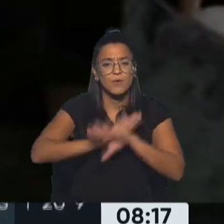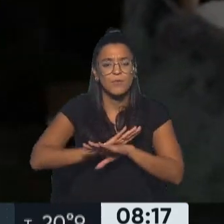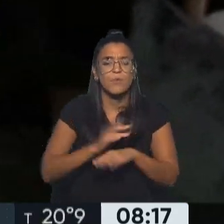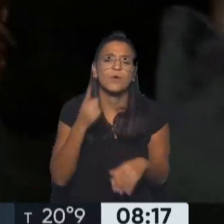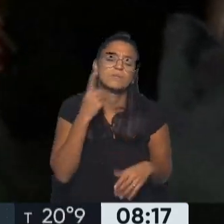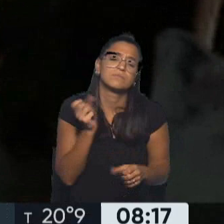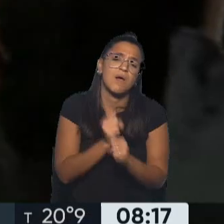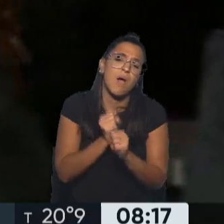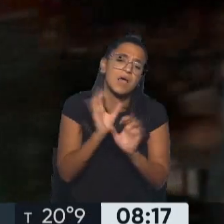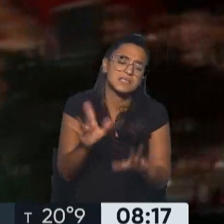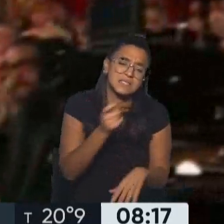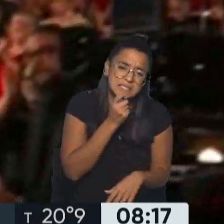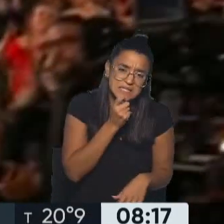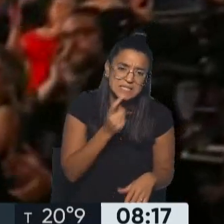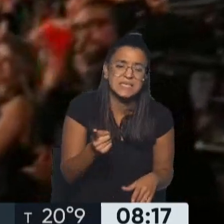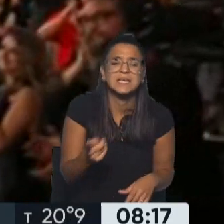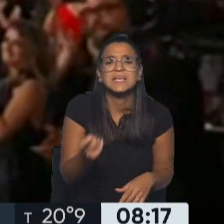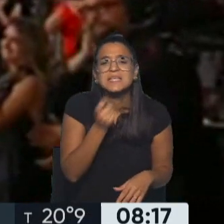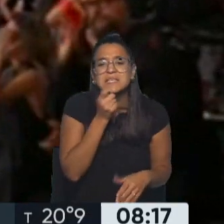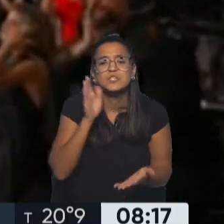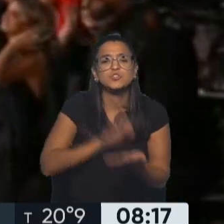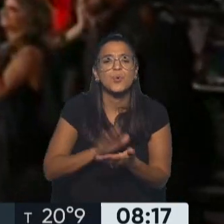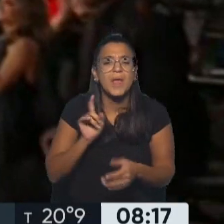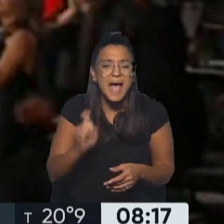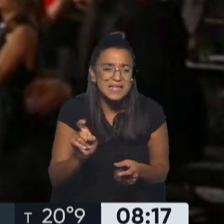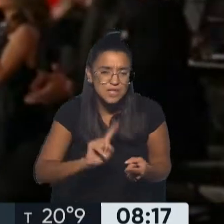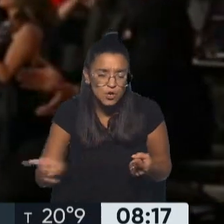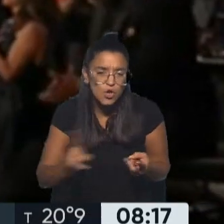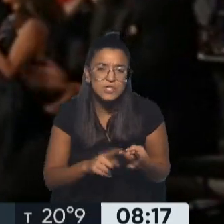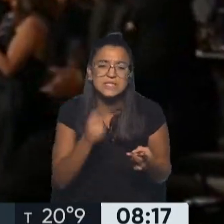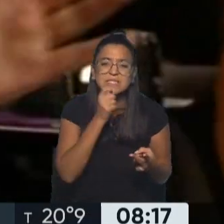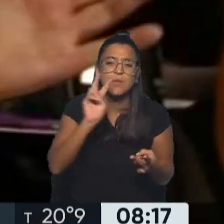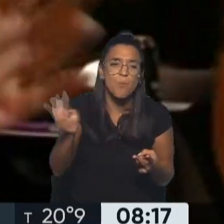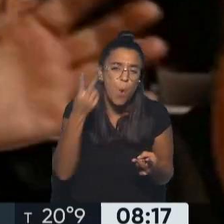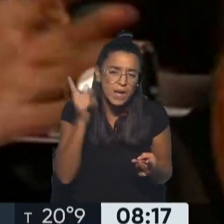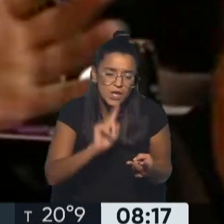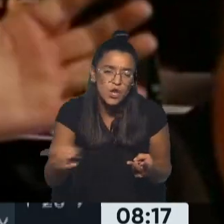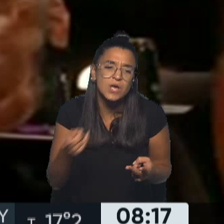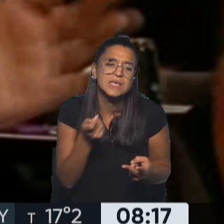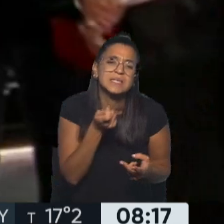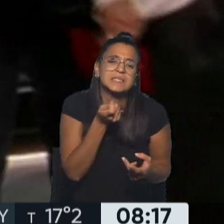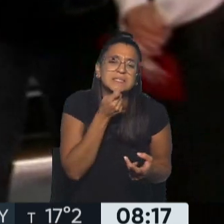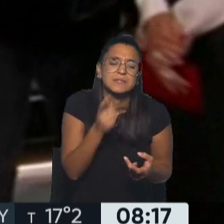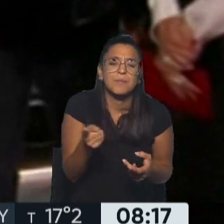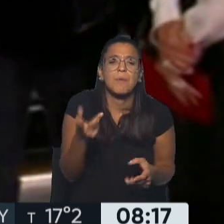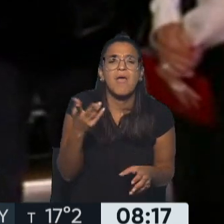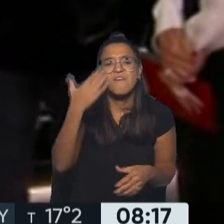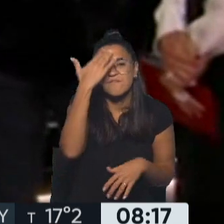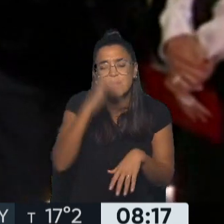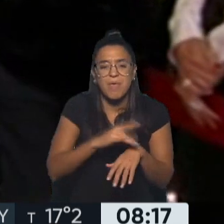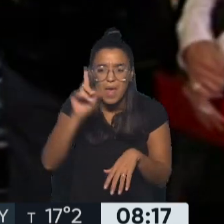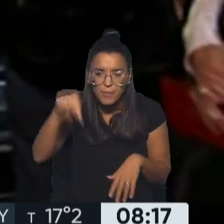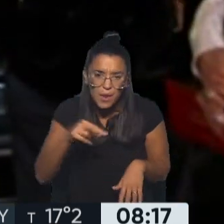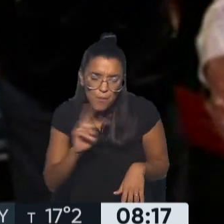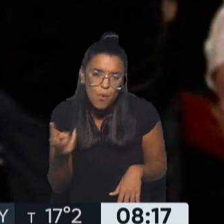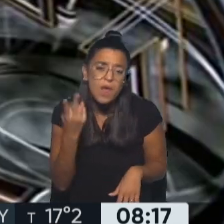trabaja de esto, de hacer chistes, y no hizo un chiste sobre un cáncer, no hizo un chiste sobre una muerte, hizo un chiste sobre una enfermedad que no te genera ninguna muerte.